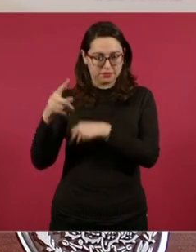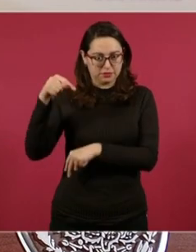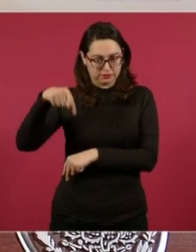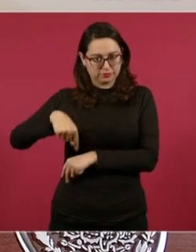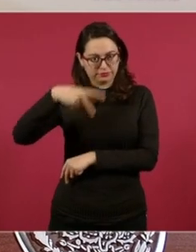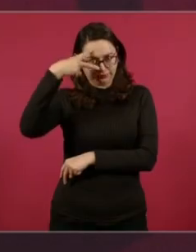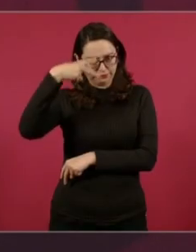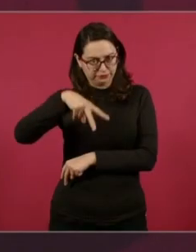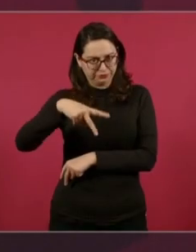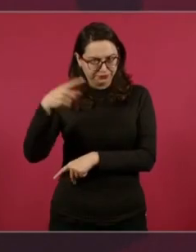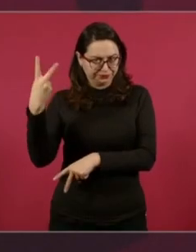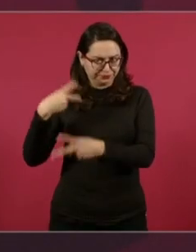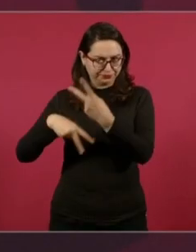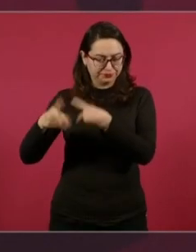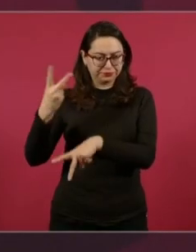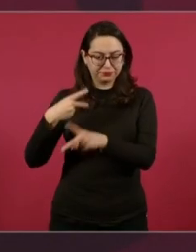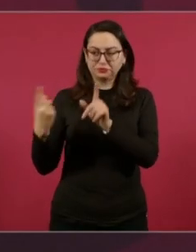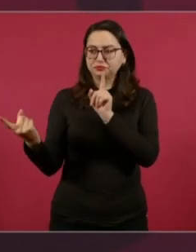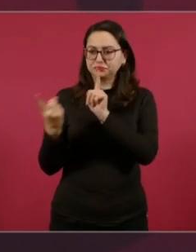platicamos,